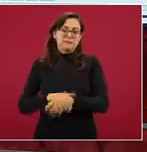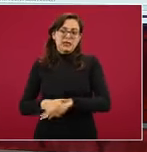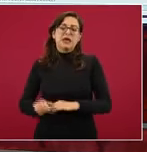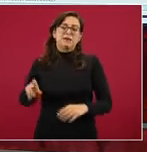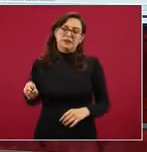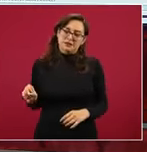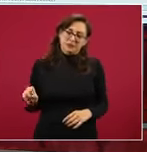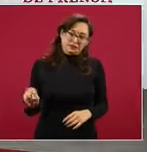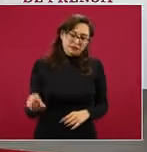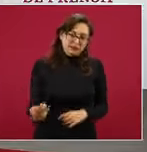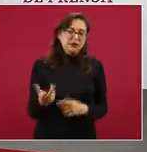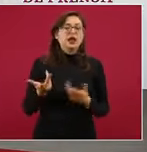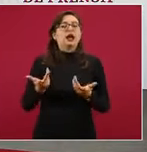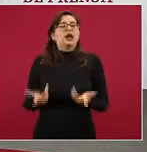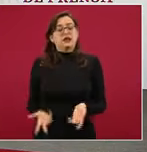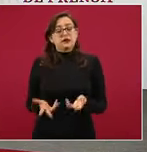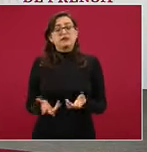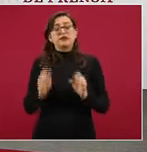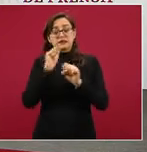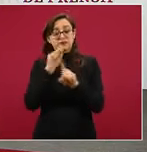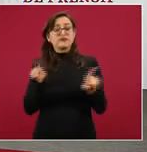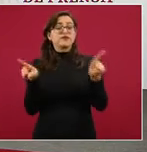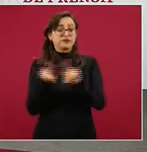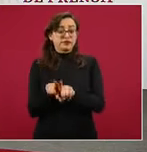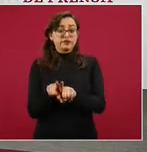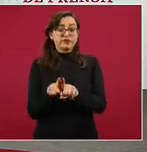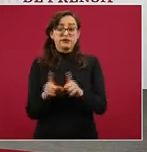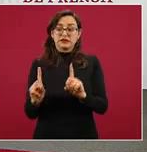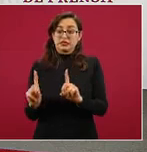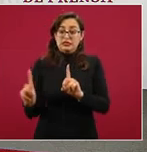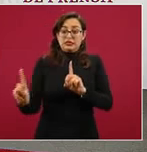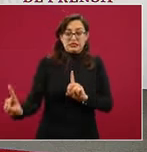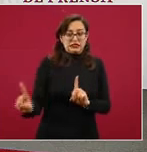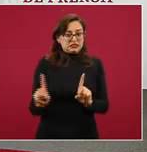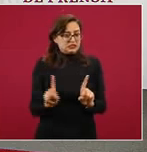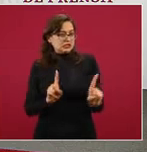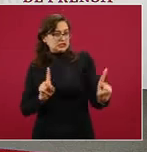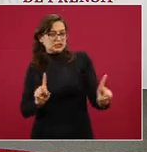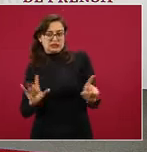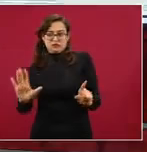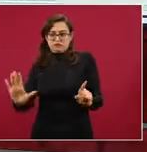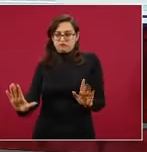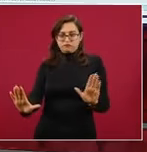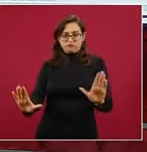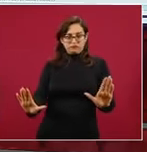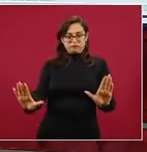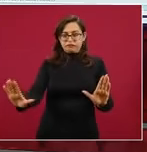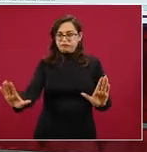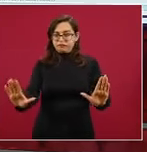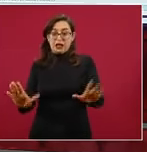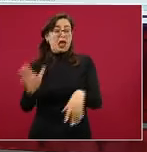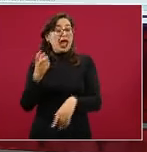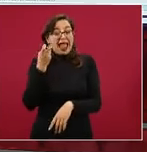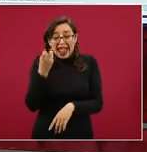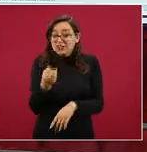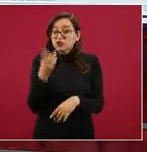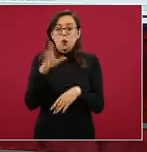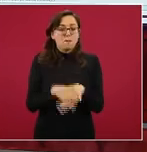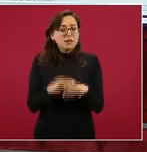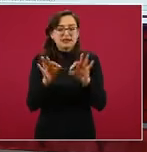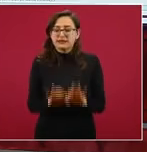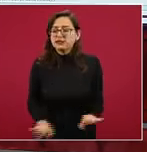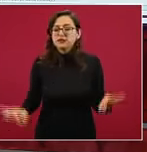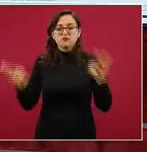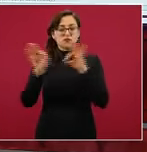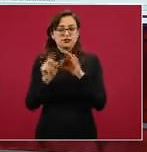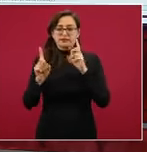frecuentemente y mantener una distancia muy importante, probablemente la más importante de las medidas